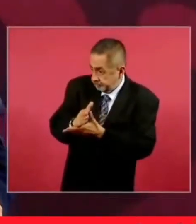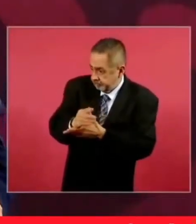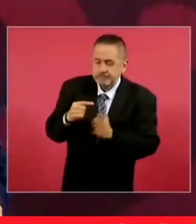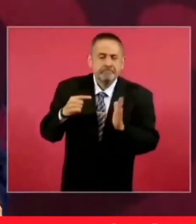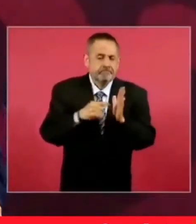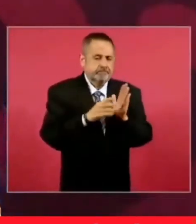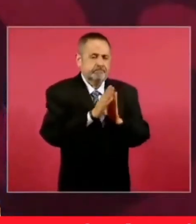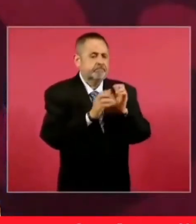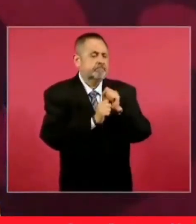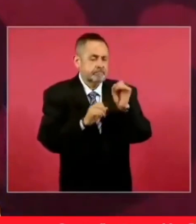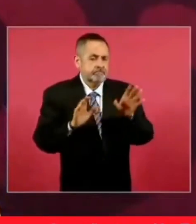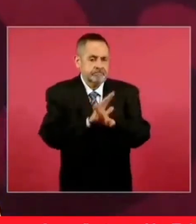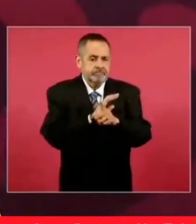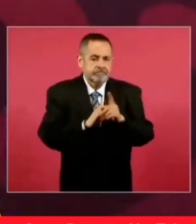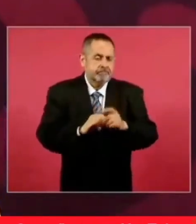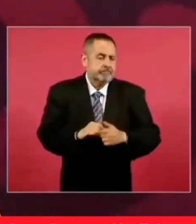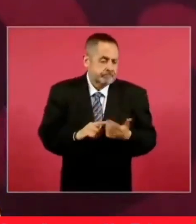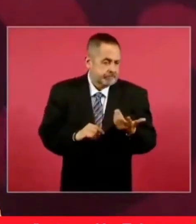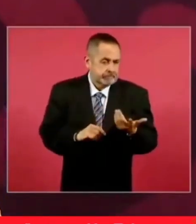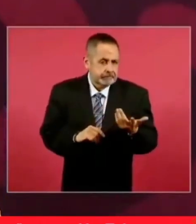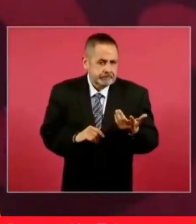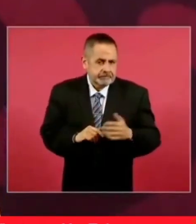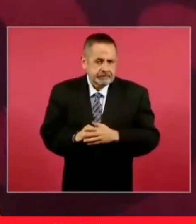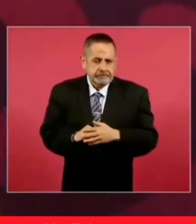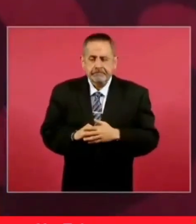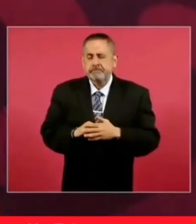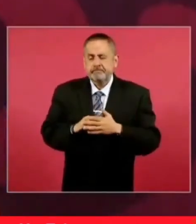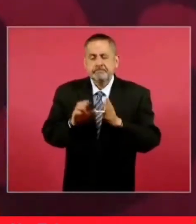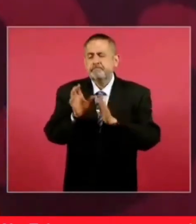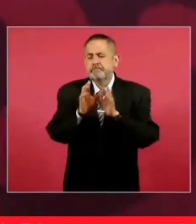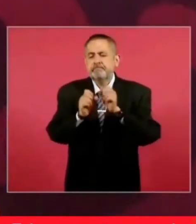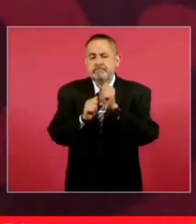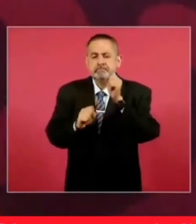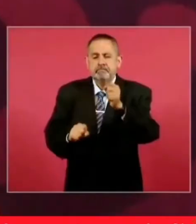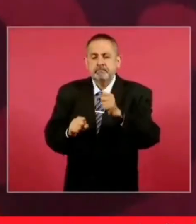o sea, no solo mayoría simple,